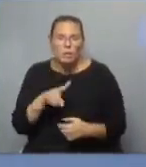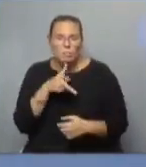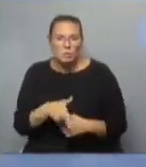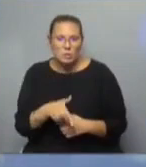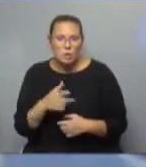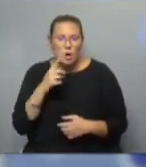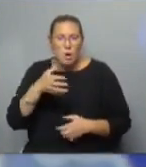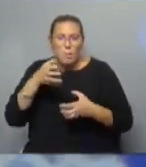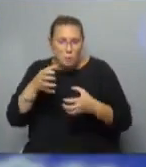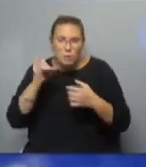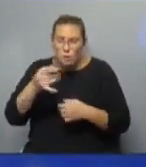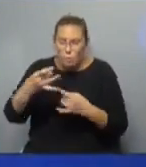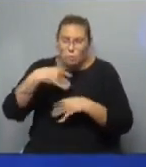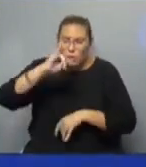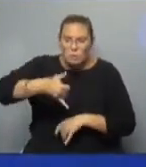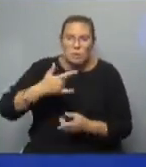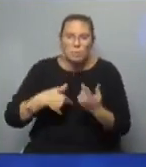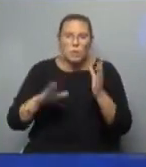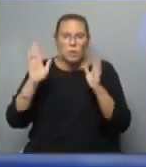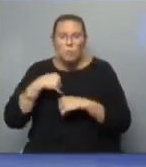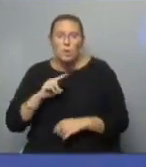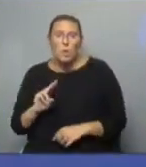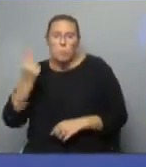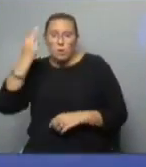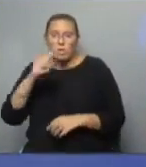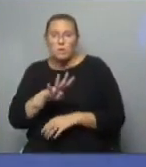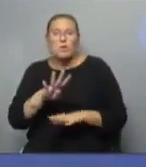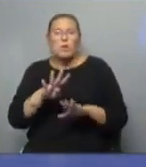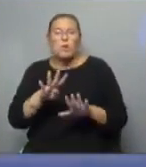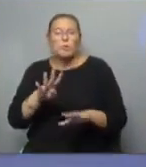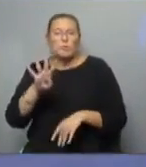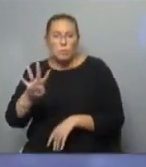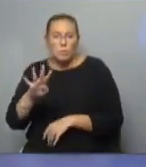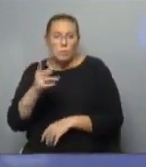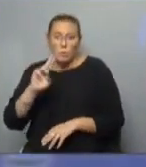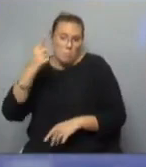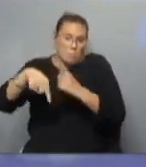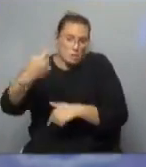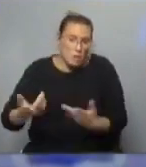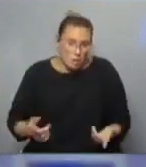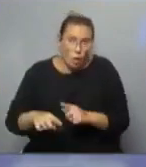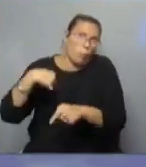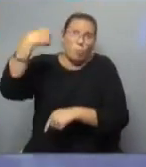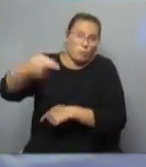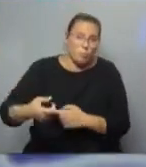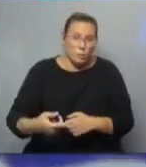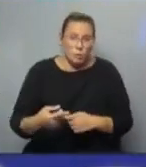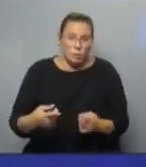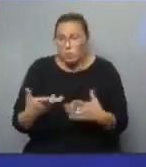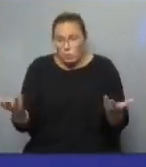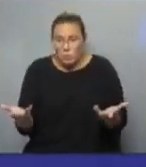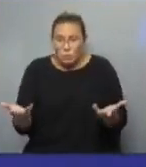a riesgo de que me contagie, pero no puedo morirme porque tengo 94 años y me voy a morir mañana o pasado, no tanto